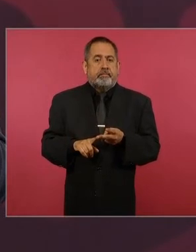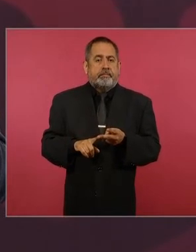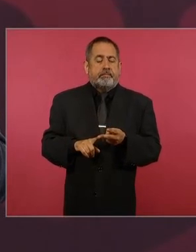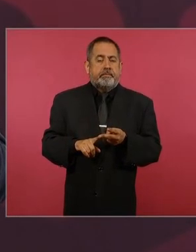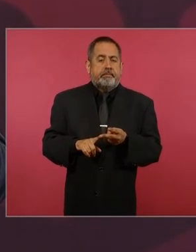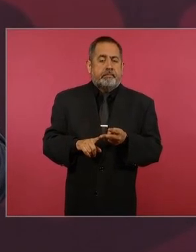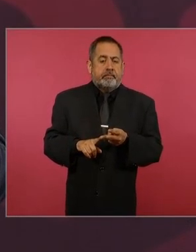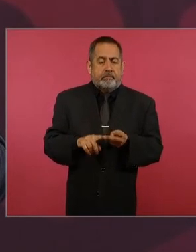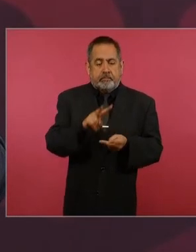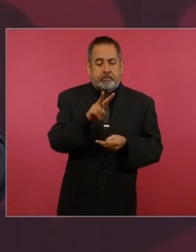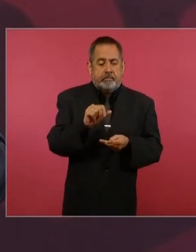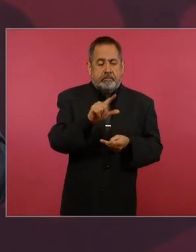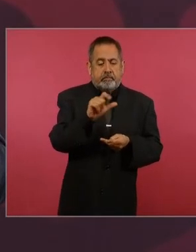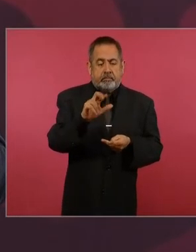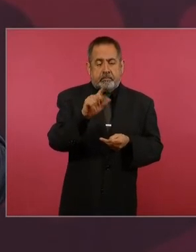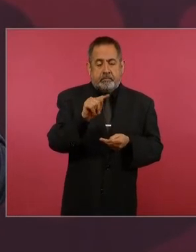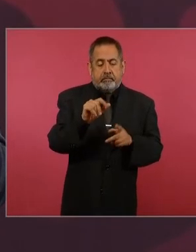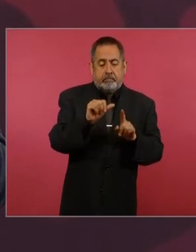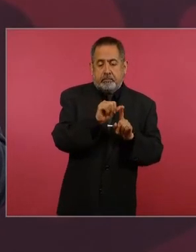de Vallarta